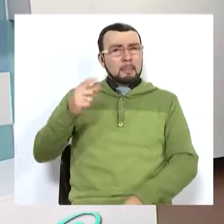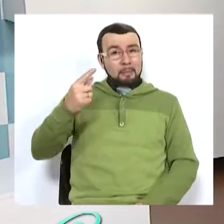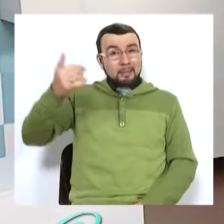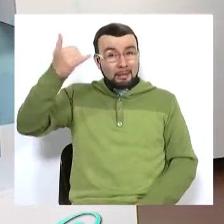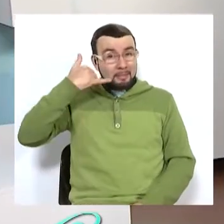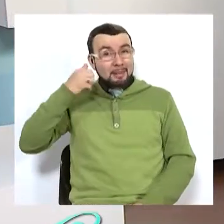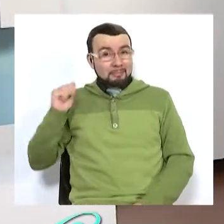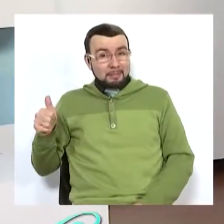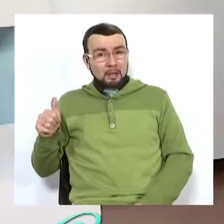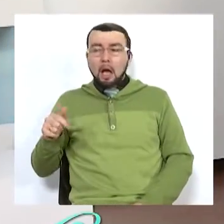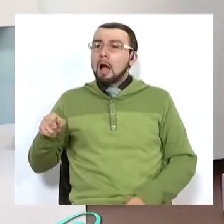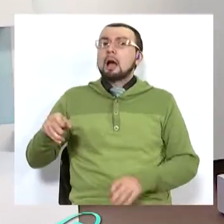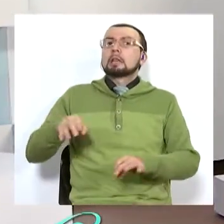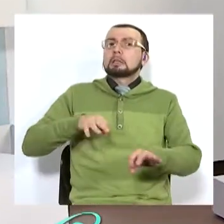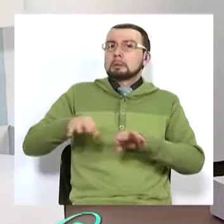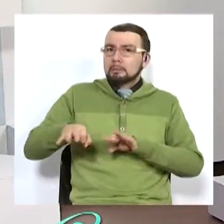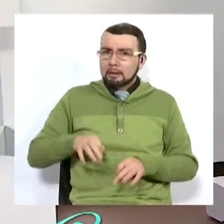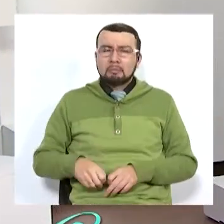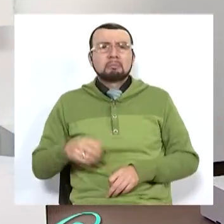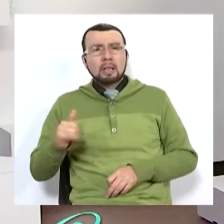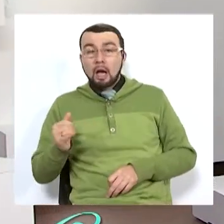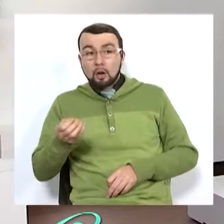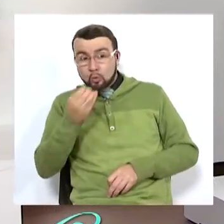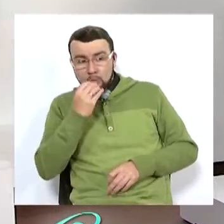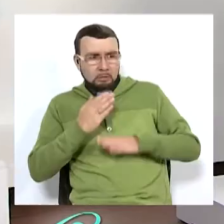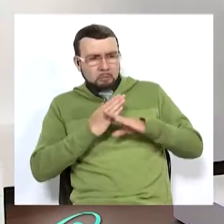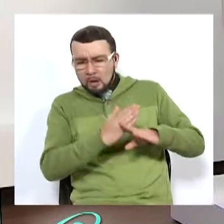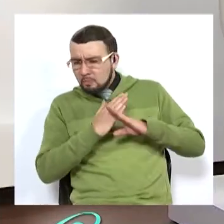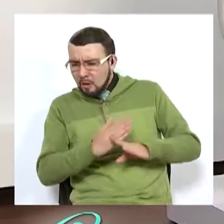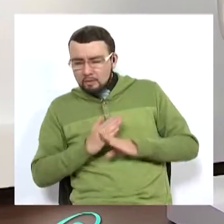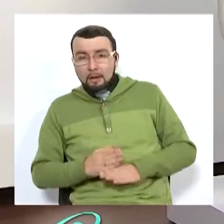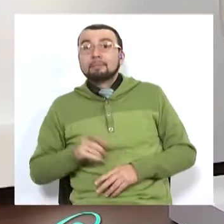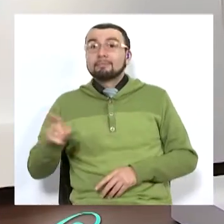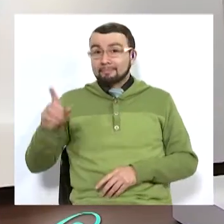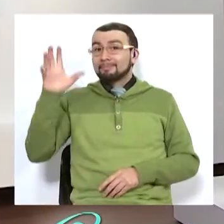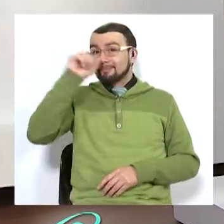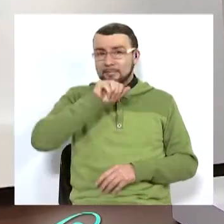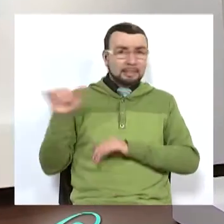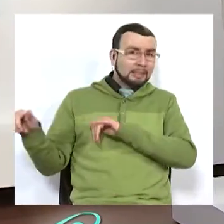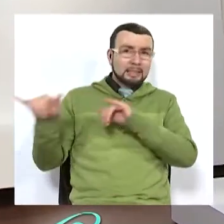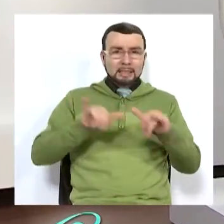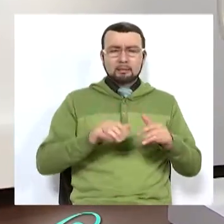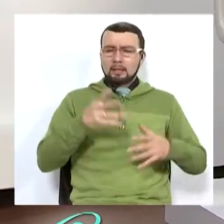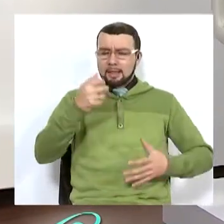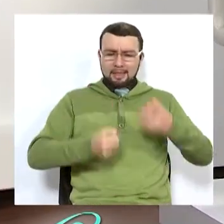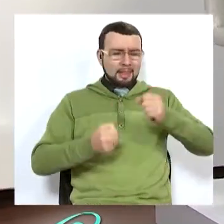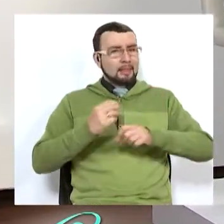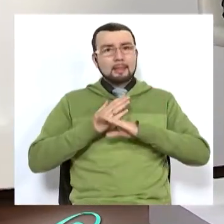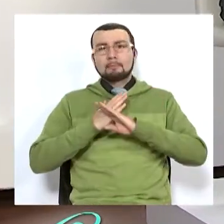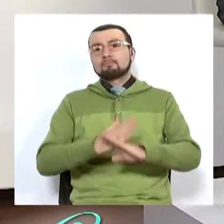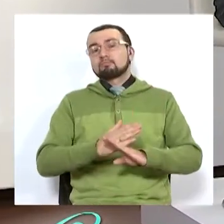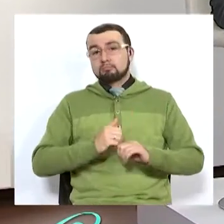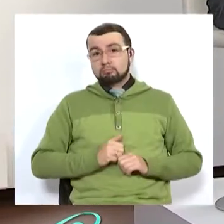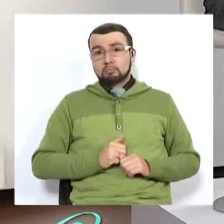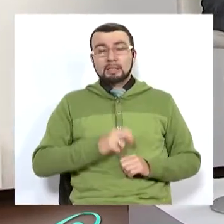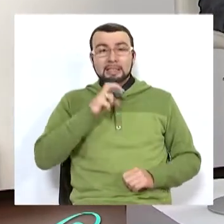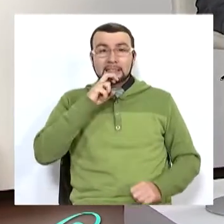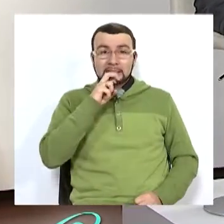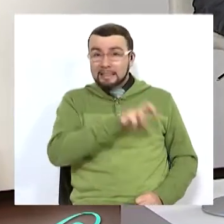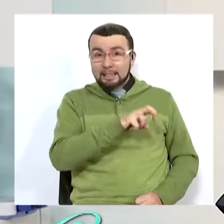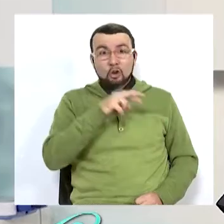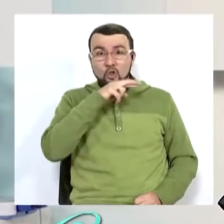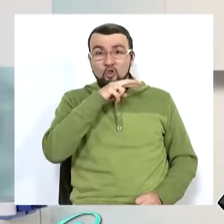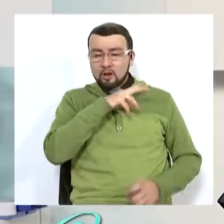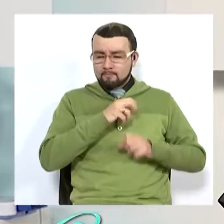llamada que recibíamos nos daba también una clase ya de los alimentos que hay que eliminar. Entonces hay que eliminar lácteos, hay que eliminar carnes